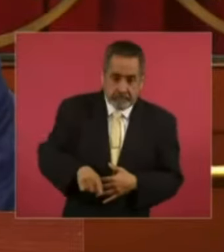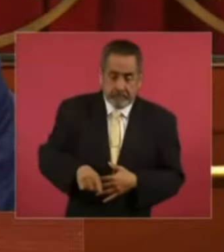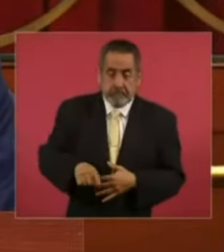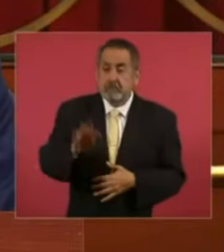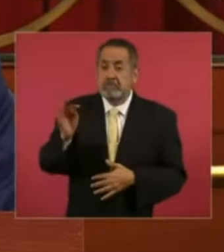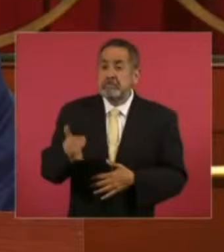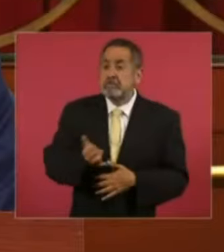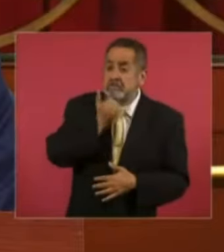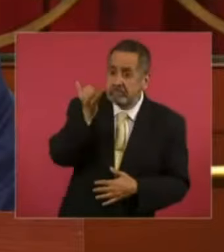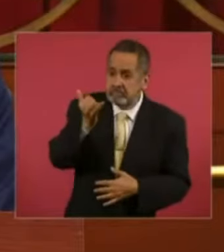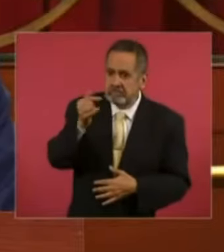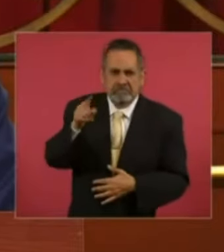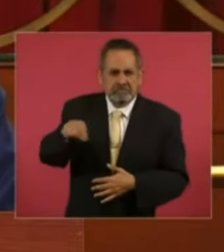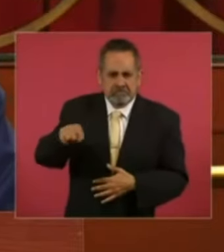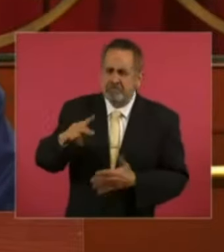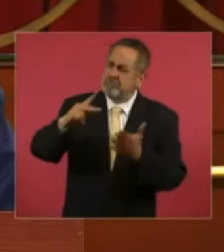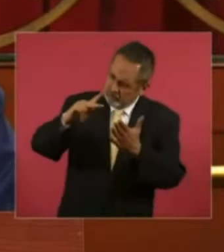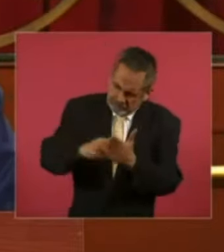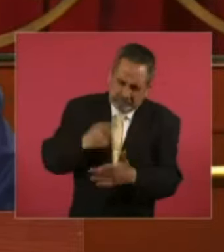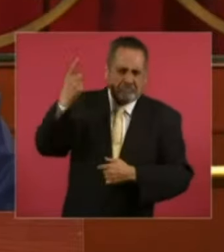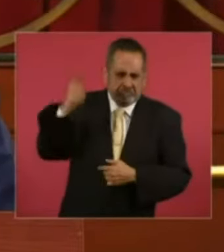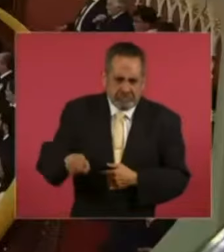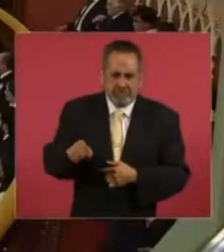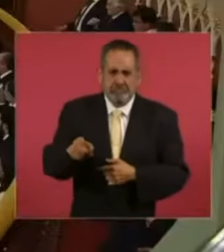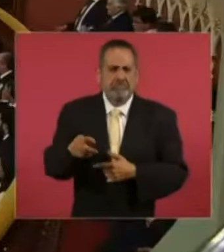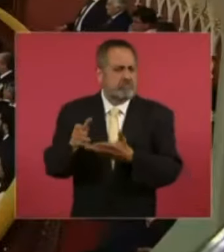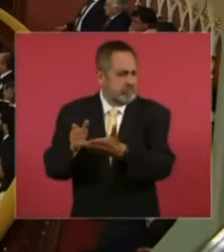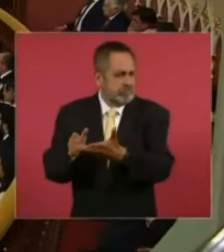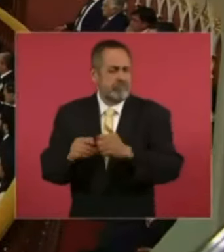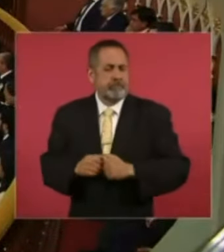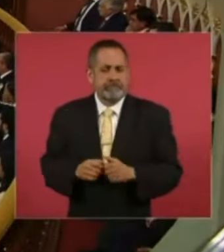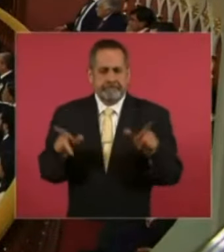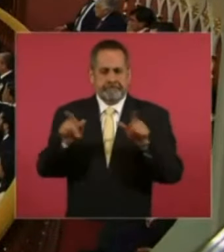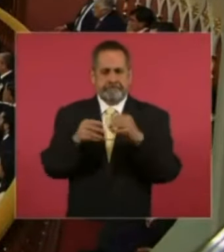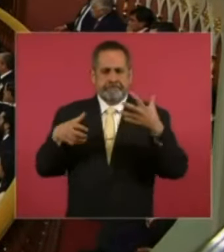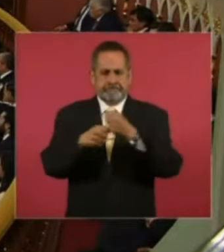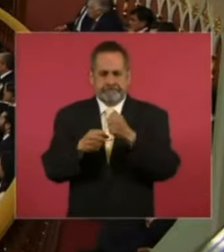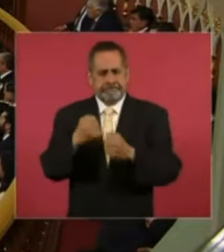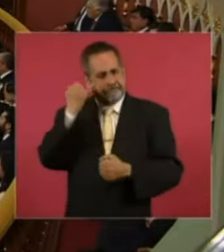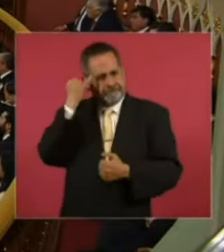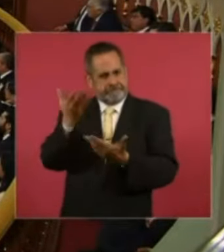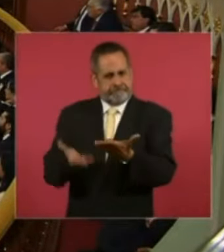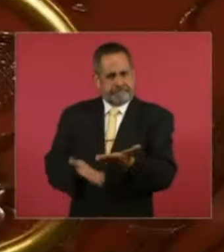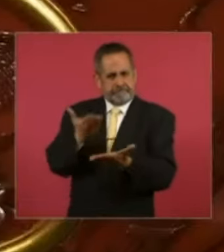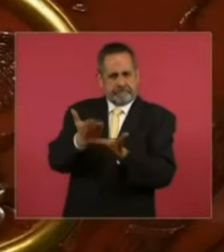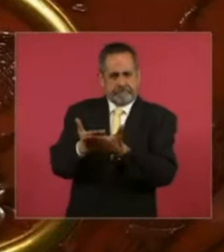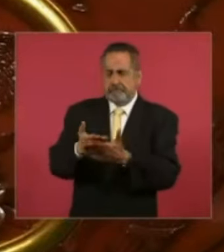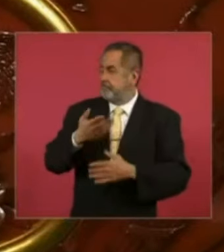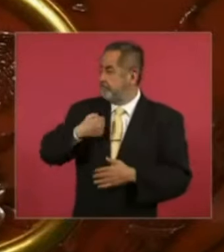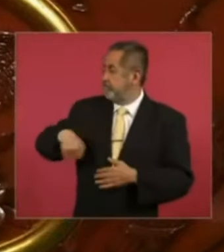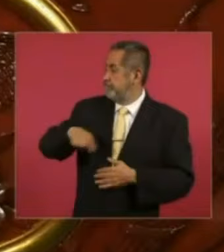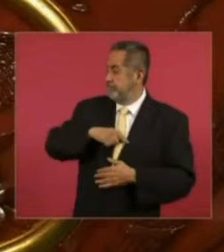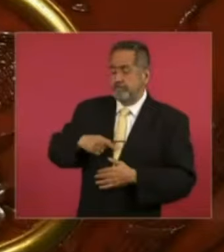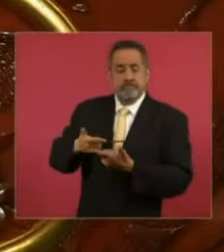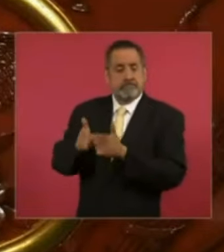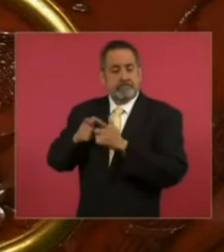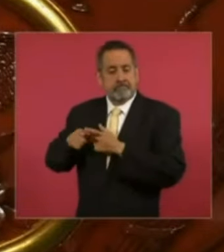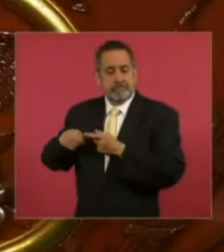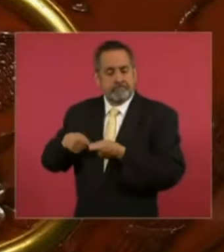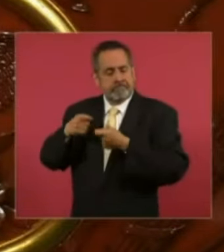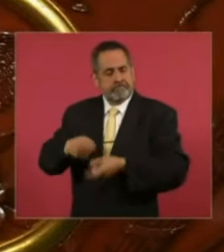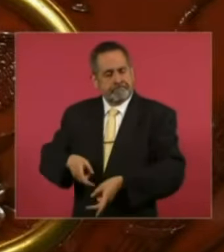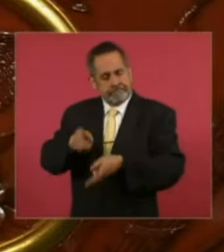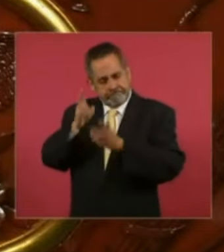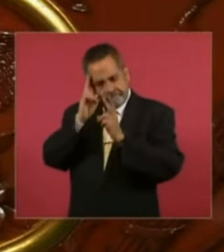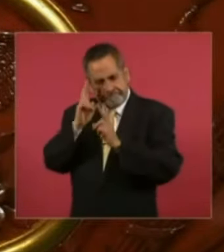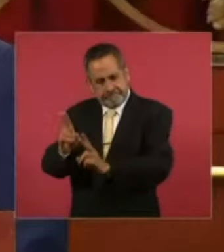los organismos electorales serán electos por voto ciudadano, dice. Y se fortalecerá la democracia